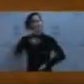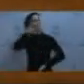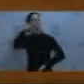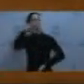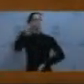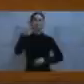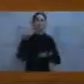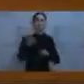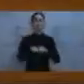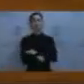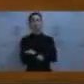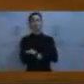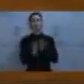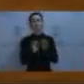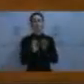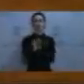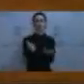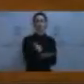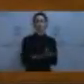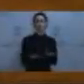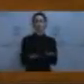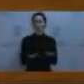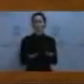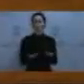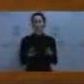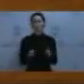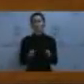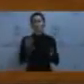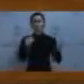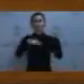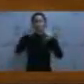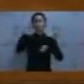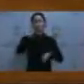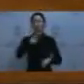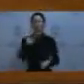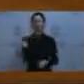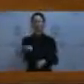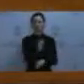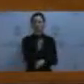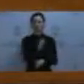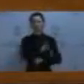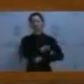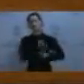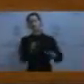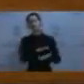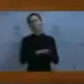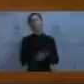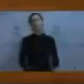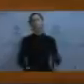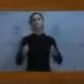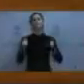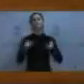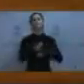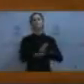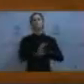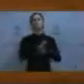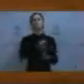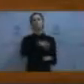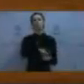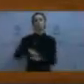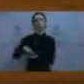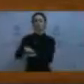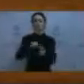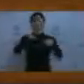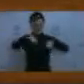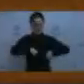desde una gestión de transversalidad. Pues no echen balones fuera y no hablemos de competencias de distintas consejerías. No lo ha hecho usted